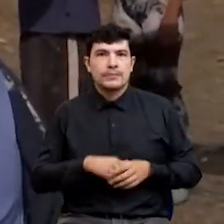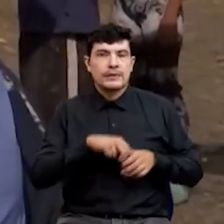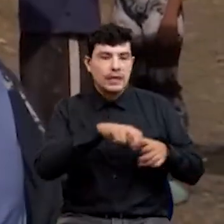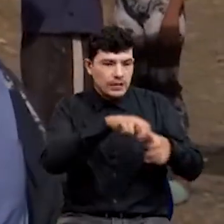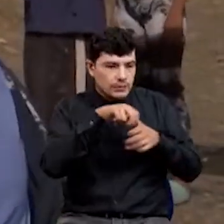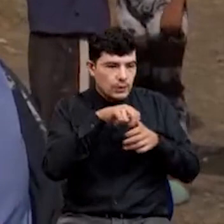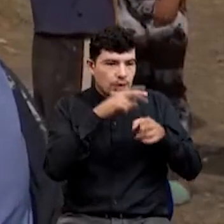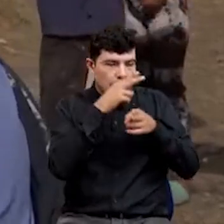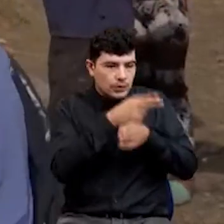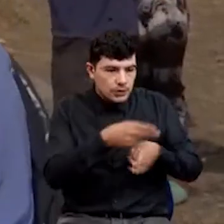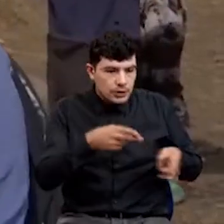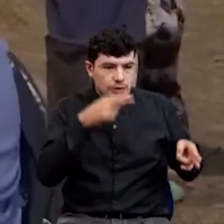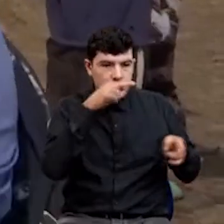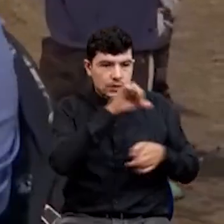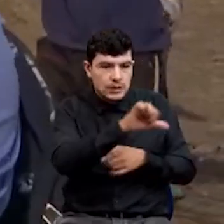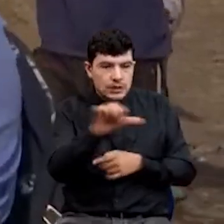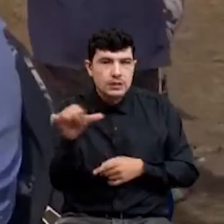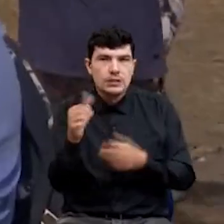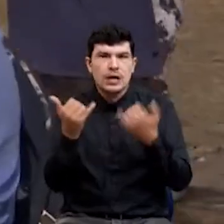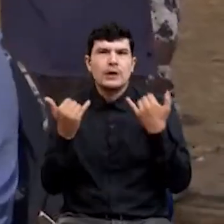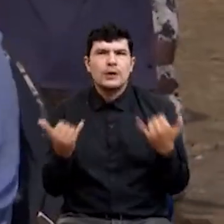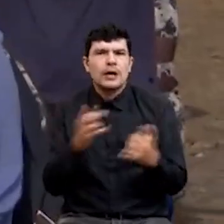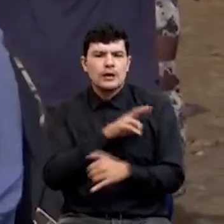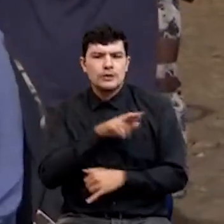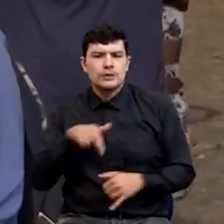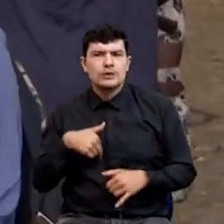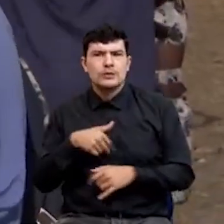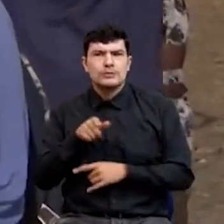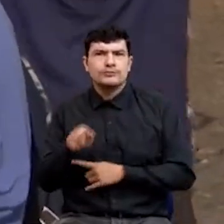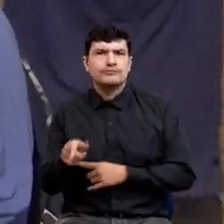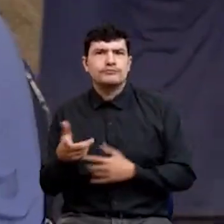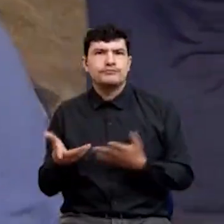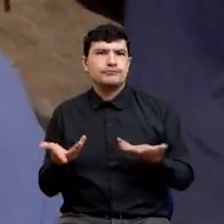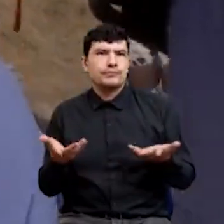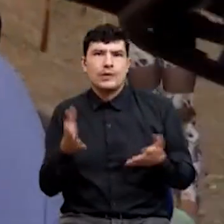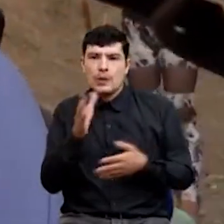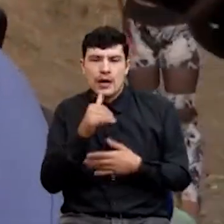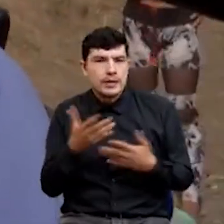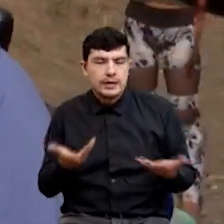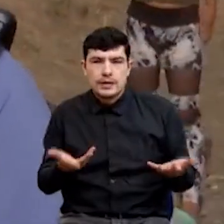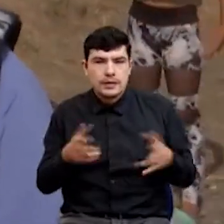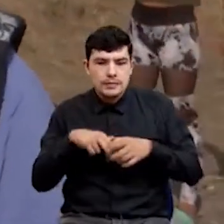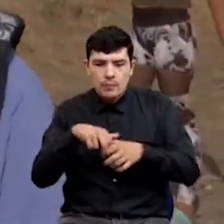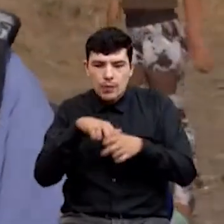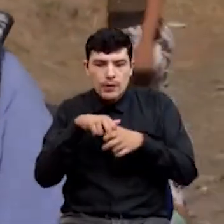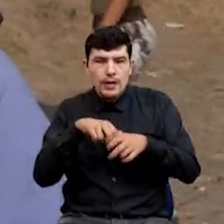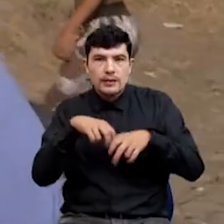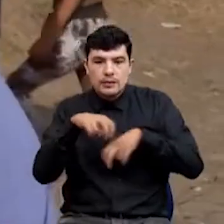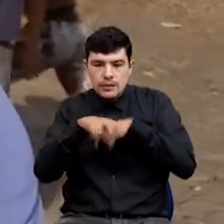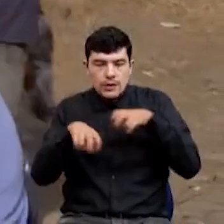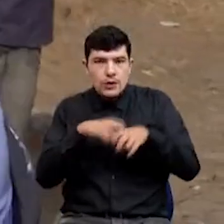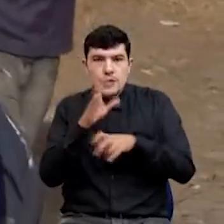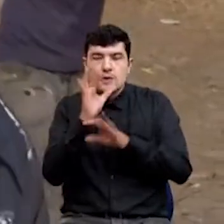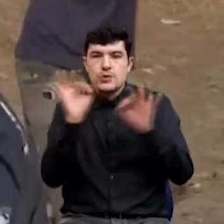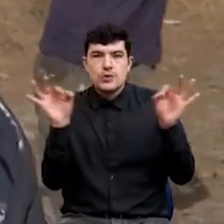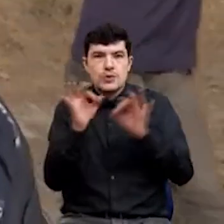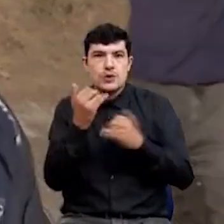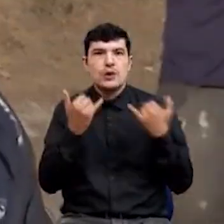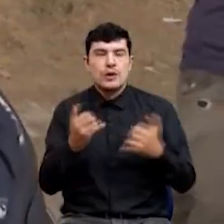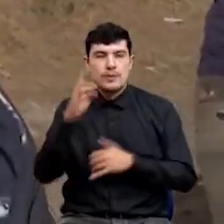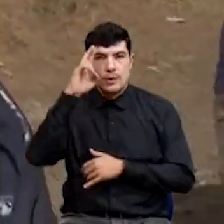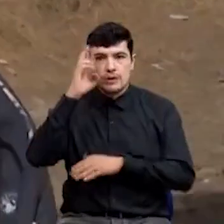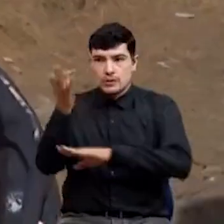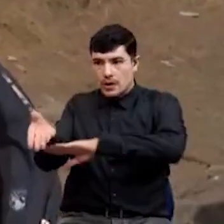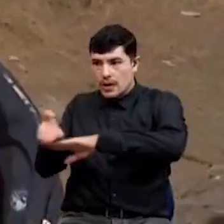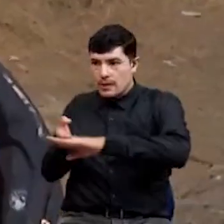transporte para los niños ahora con un puente así menos Entonces se le se le se le pide